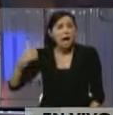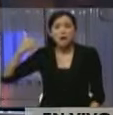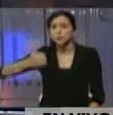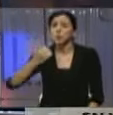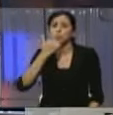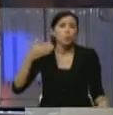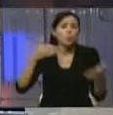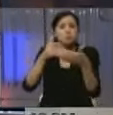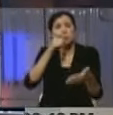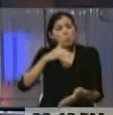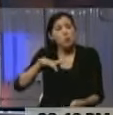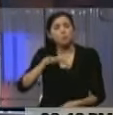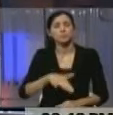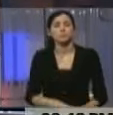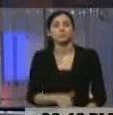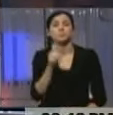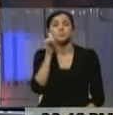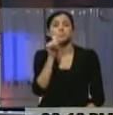El sábado